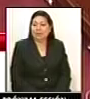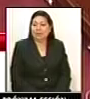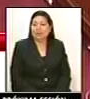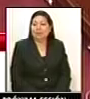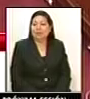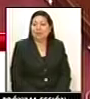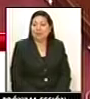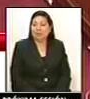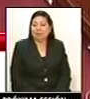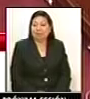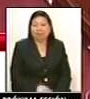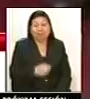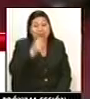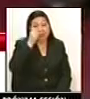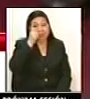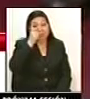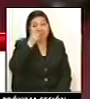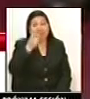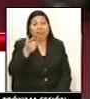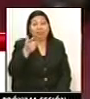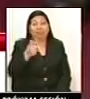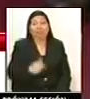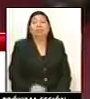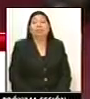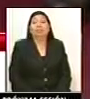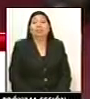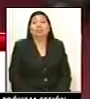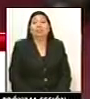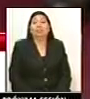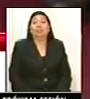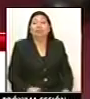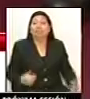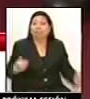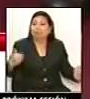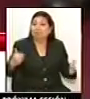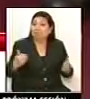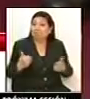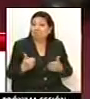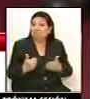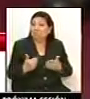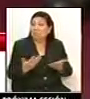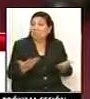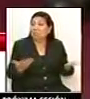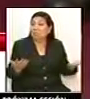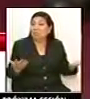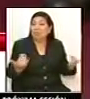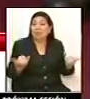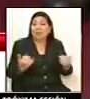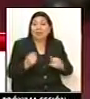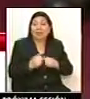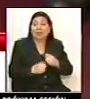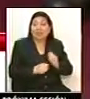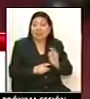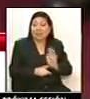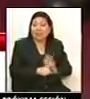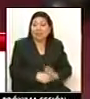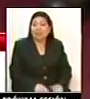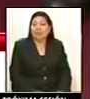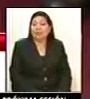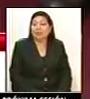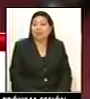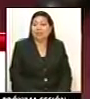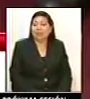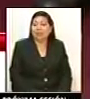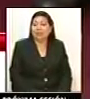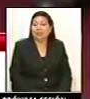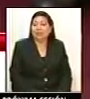Señor presidente, es sorprendente que a puertas de terminar un año legislativo, o este semestre